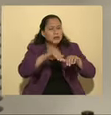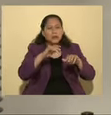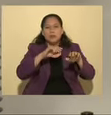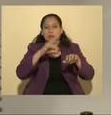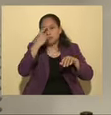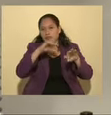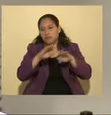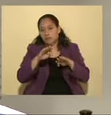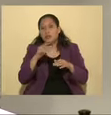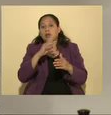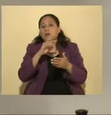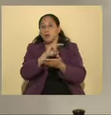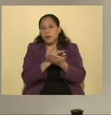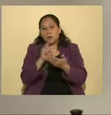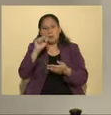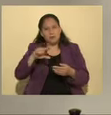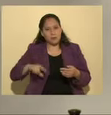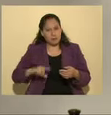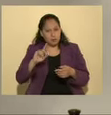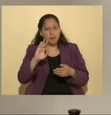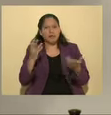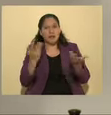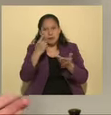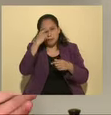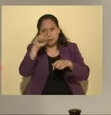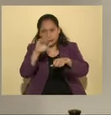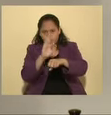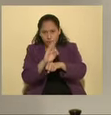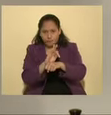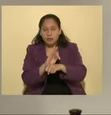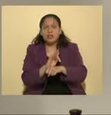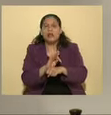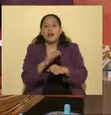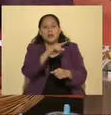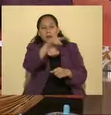ya lo escuchó, un programa más del Gobierno del Distrito Federal que beneficia a muchos ciudadanos.